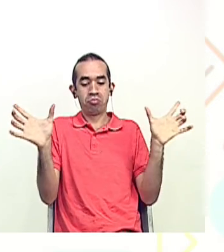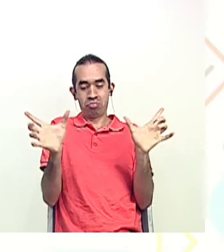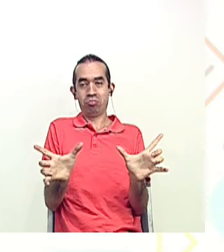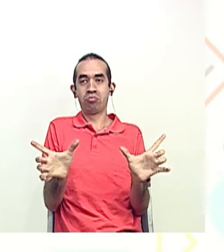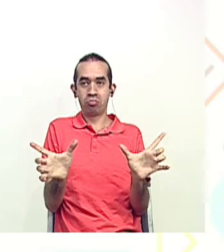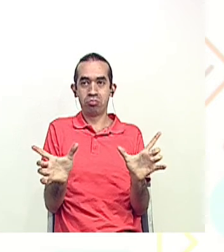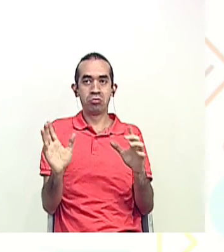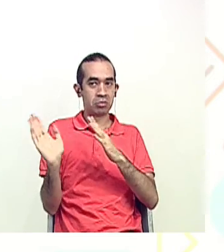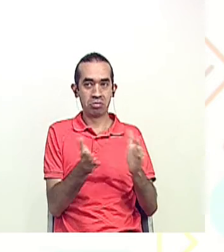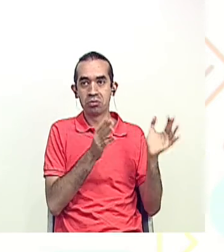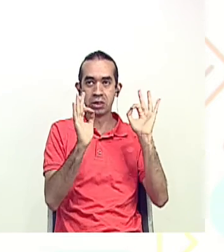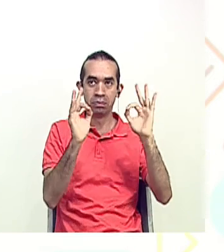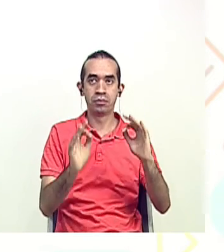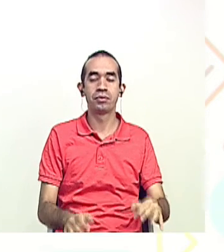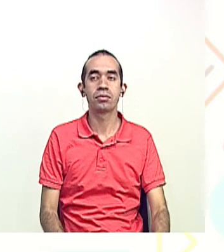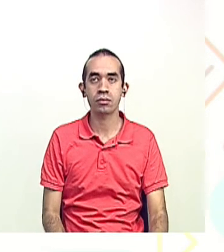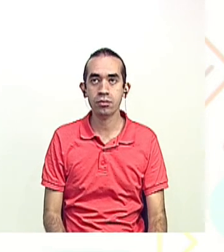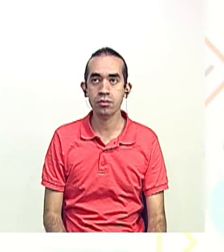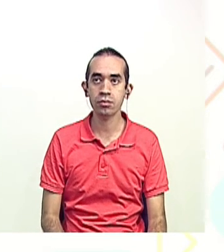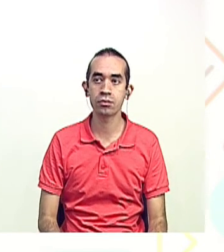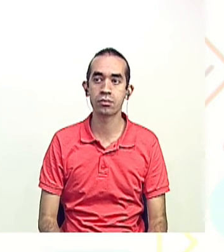y acomodar.